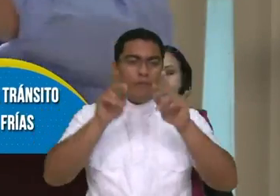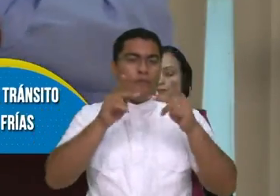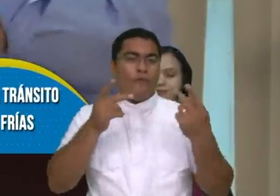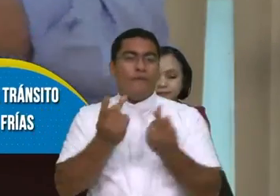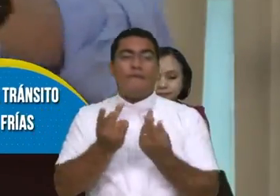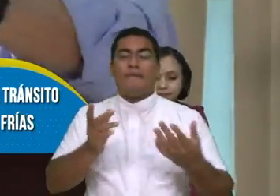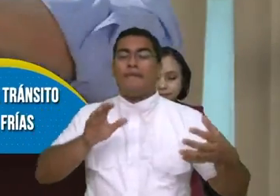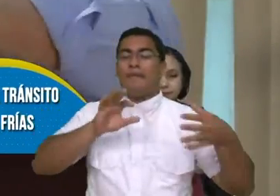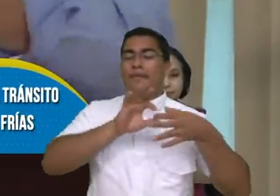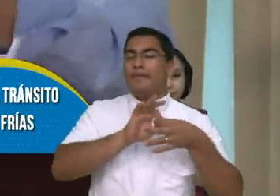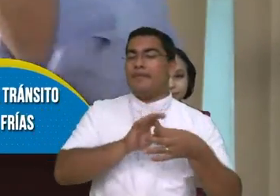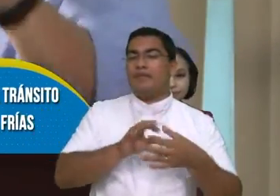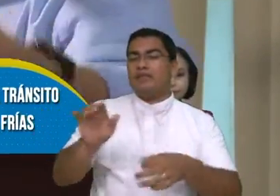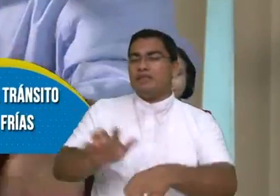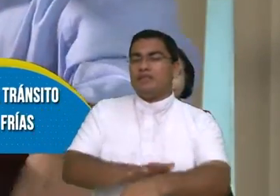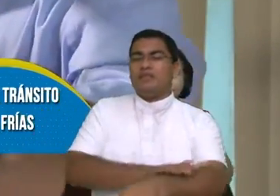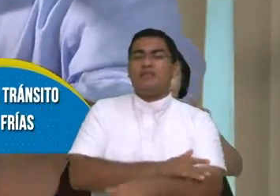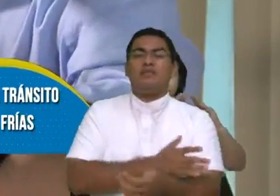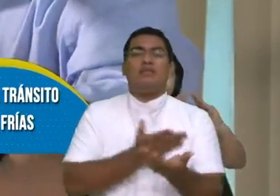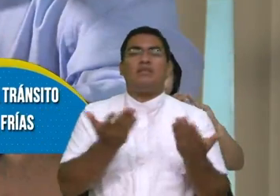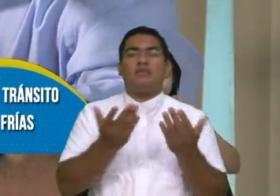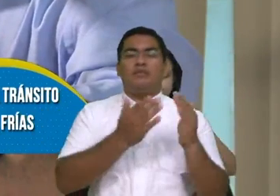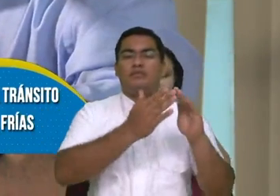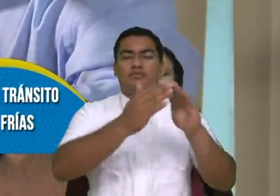nosotros en nuestros barrios,